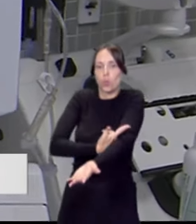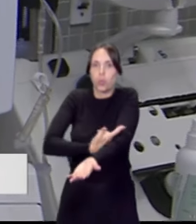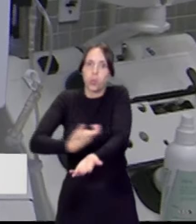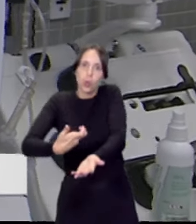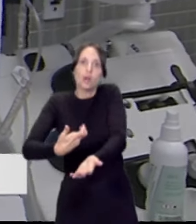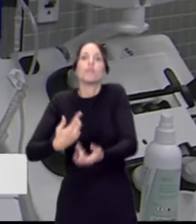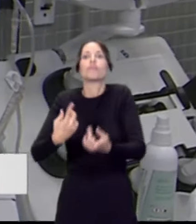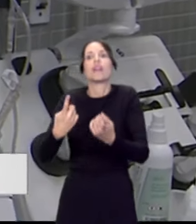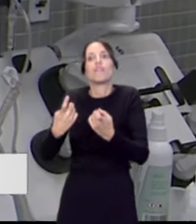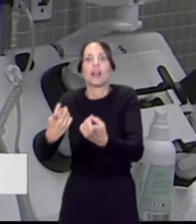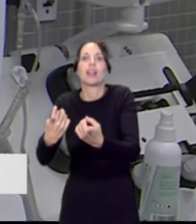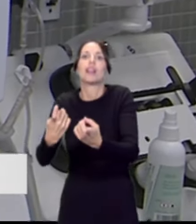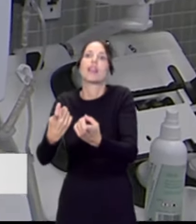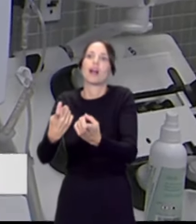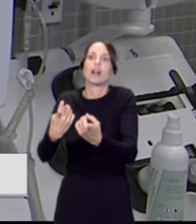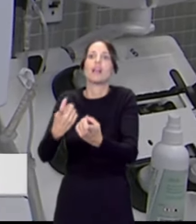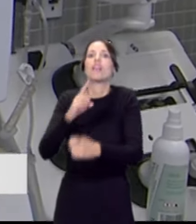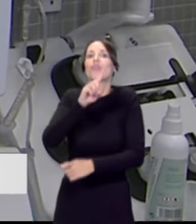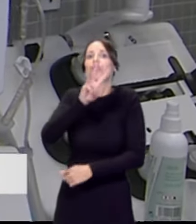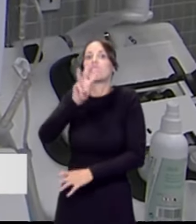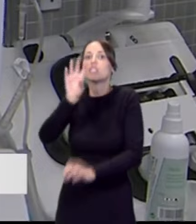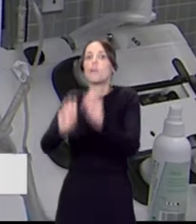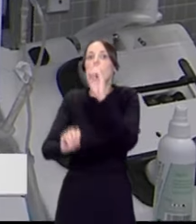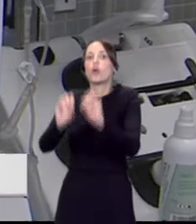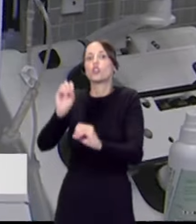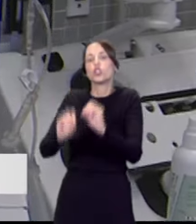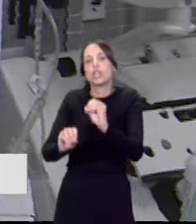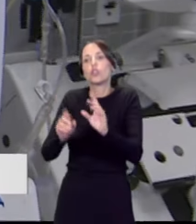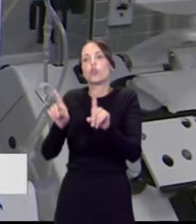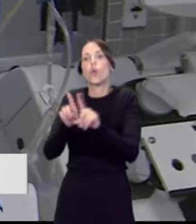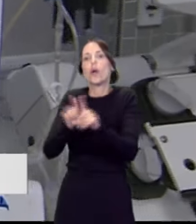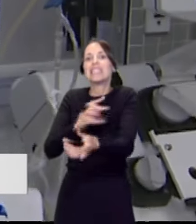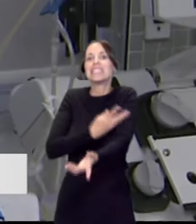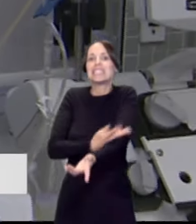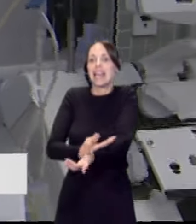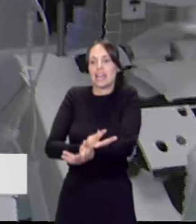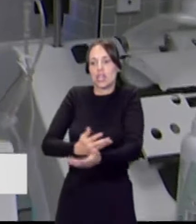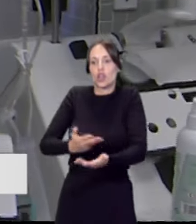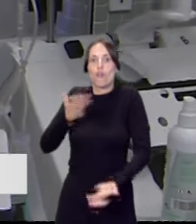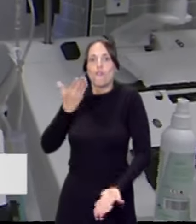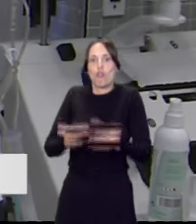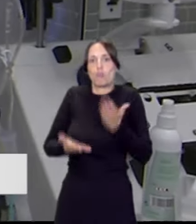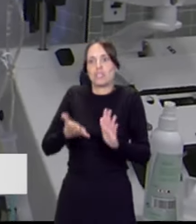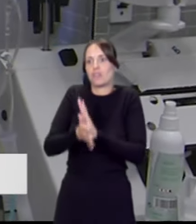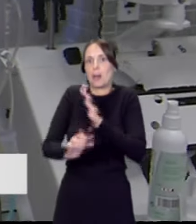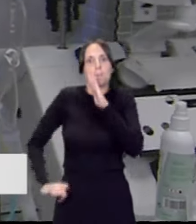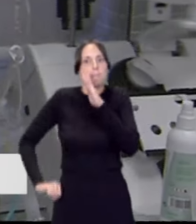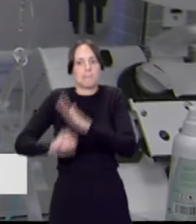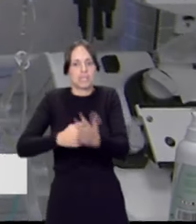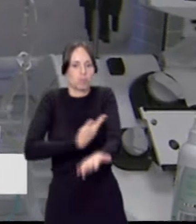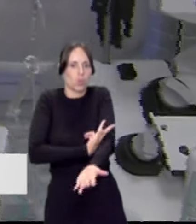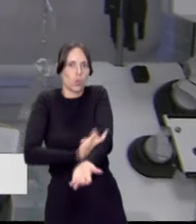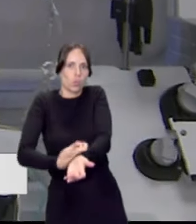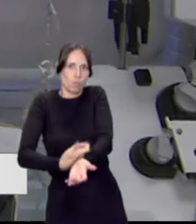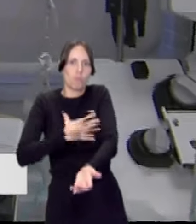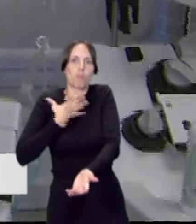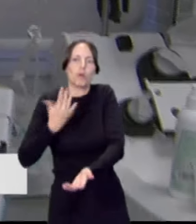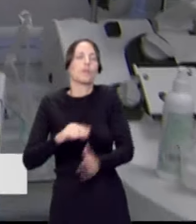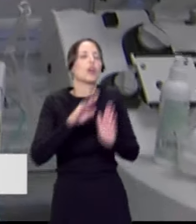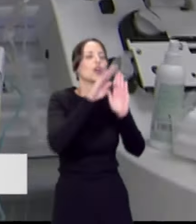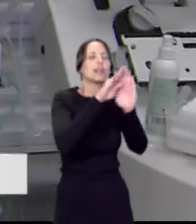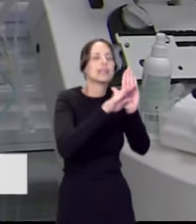que cumpla con el 13% de volumen sanguíneo, que es lo máximo que podemos extraer. Vale, pero para recordar esos requisitos